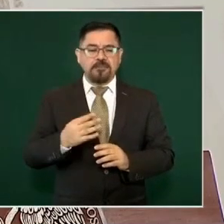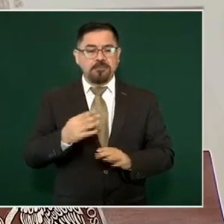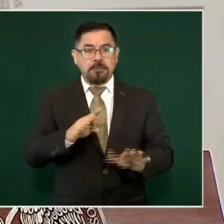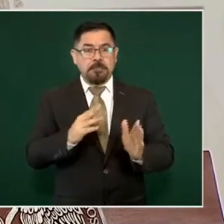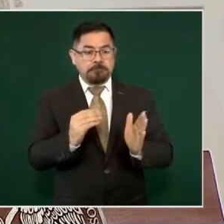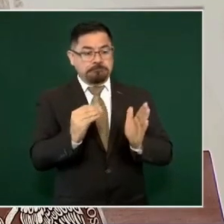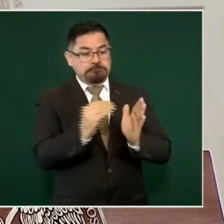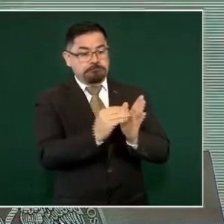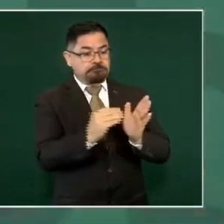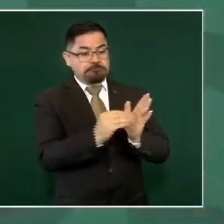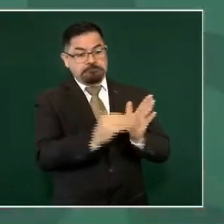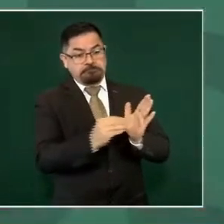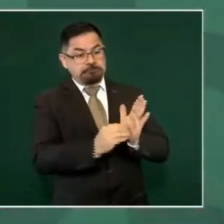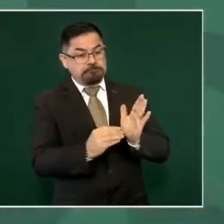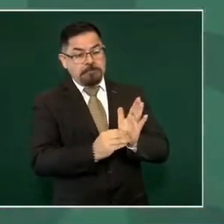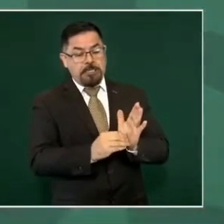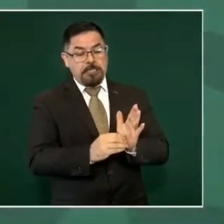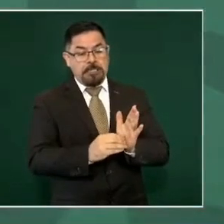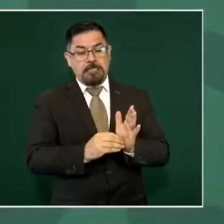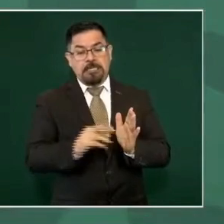reformas estructurales.